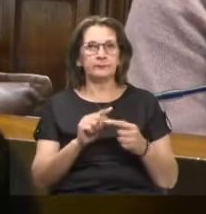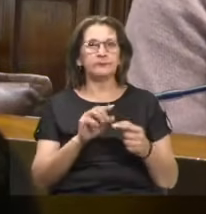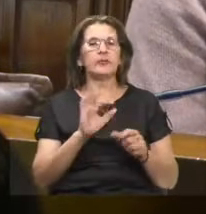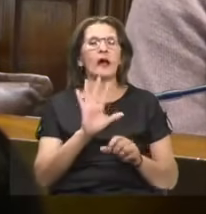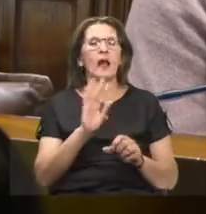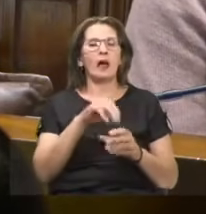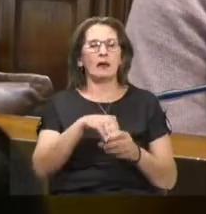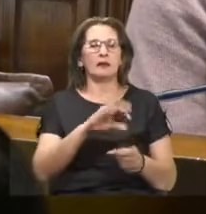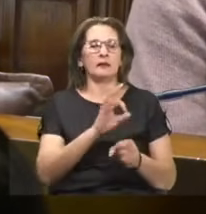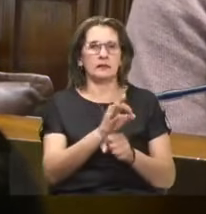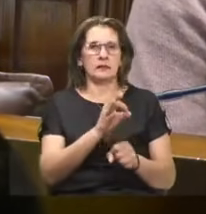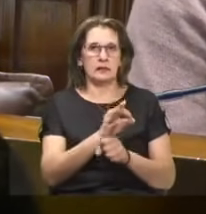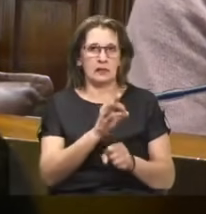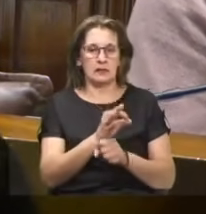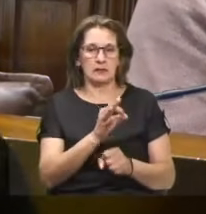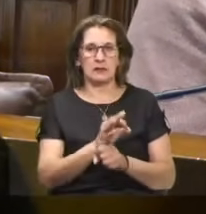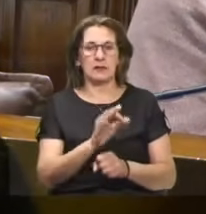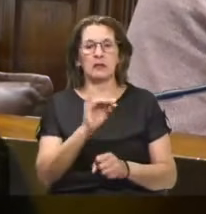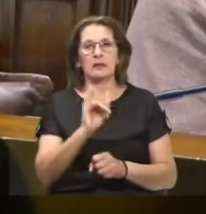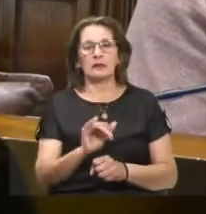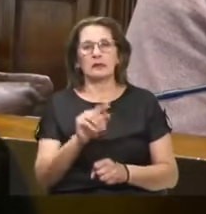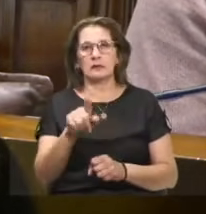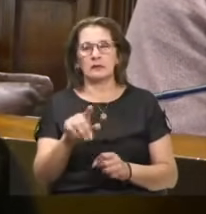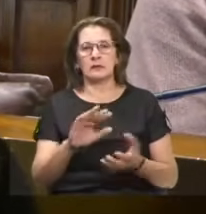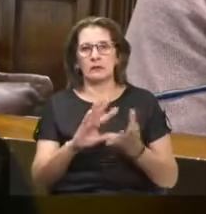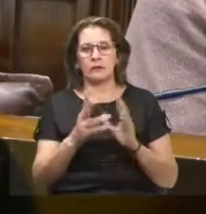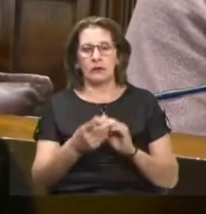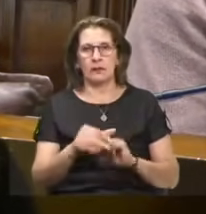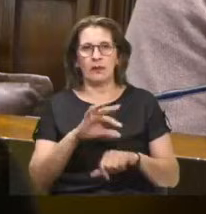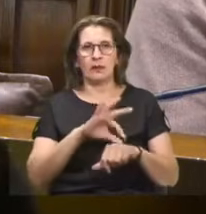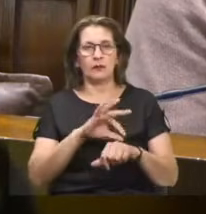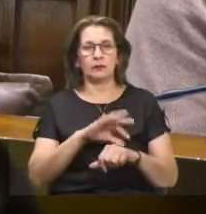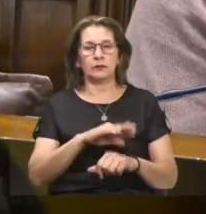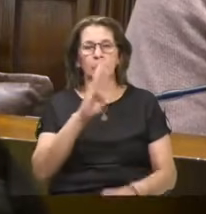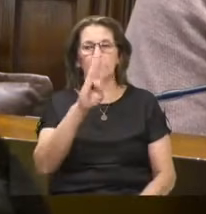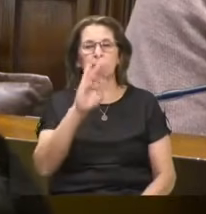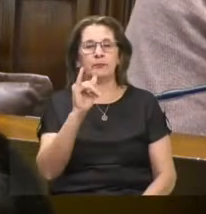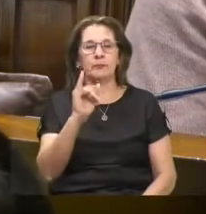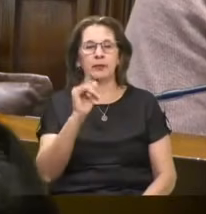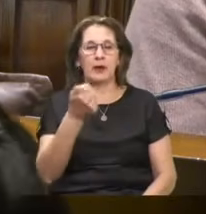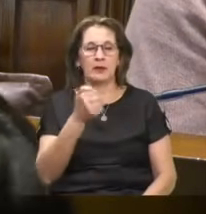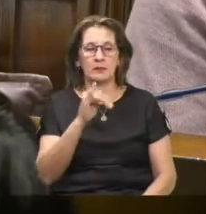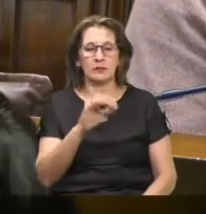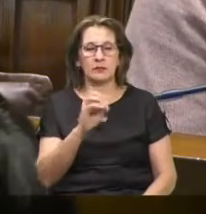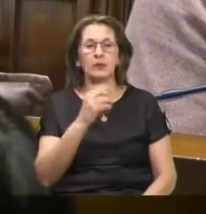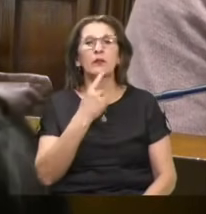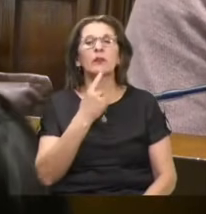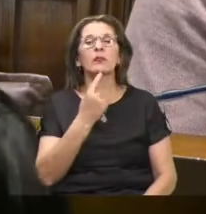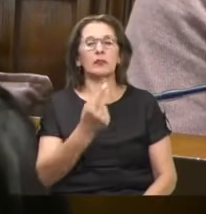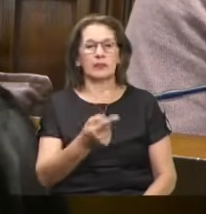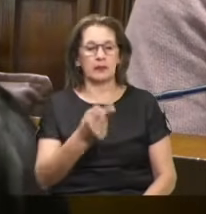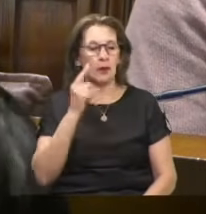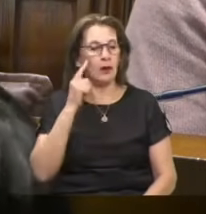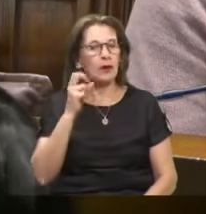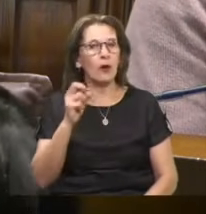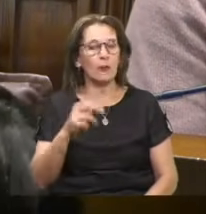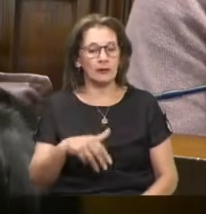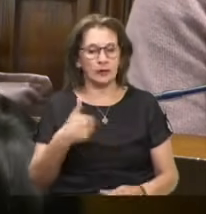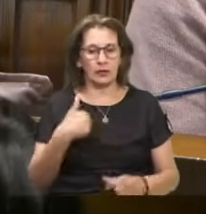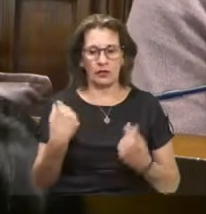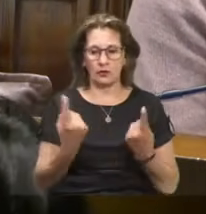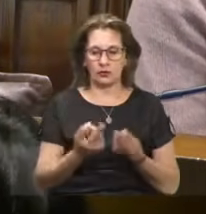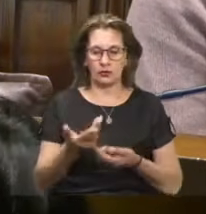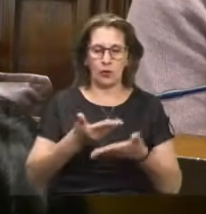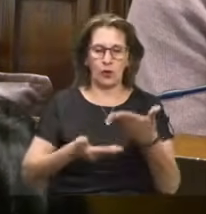enseñanza y en ese sentido el doctor Del Piazzo consideró, en opinión que compartimos, que la